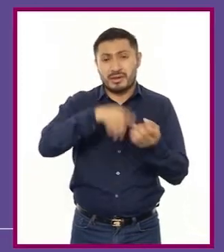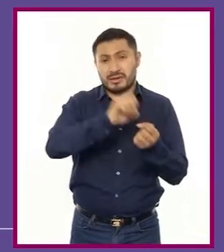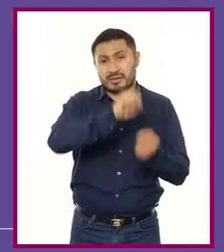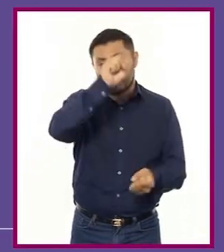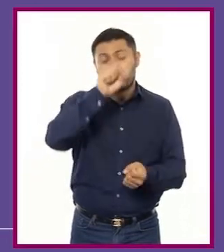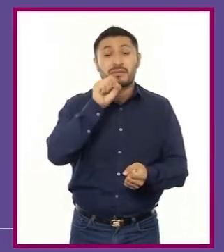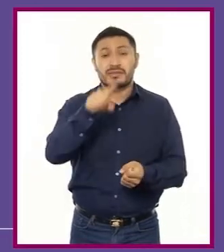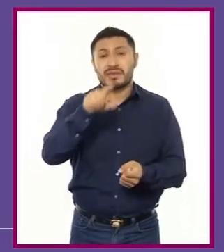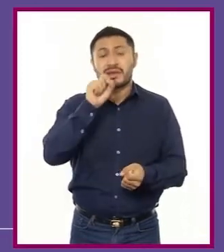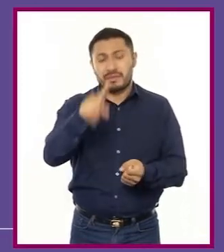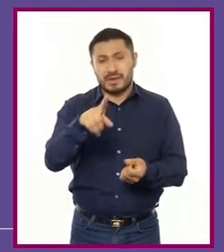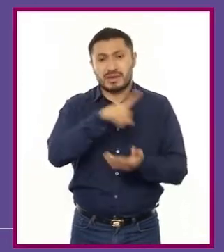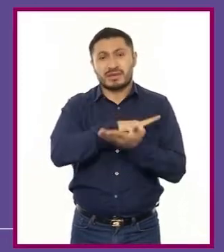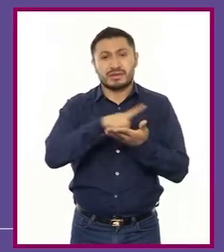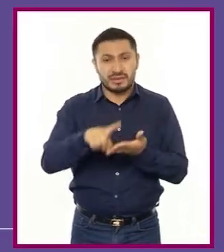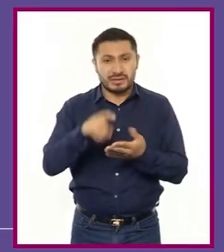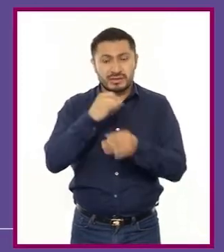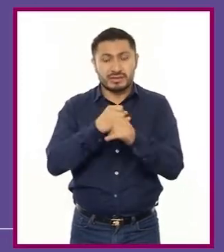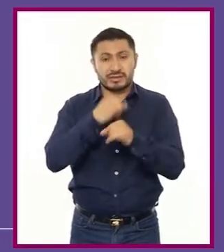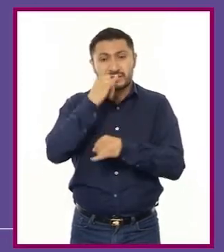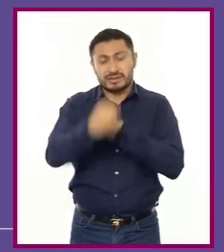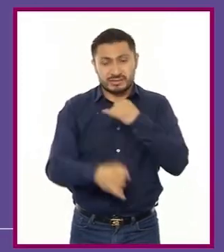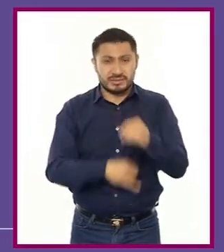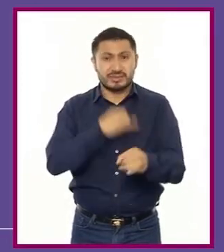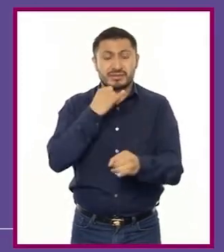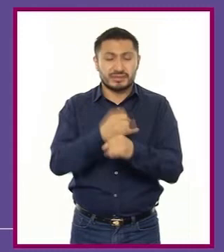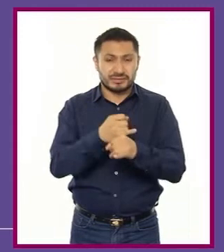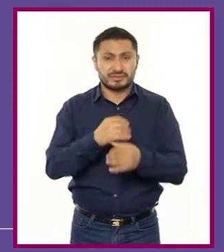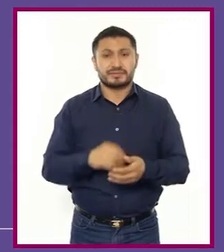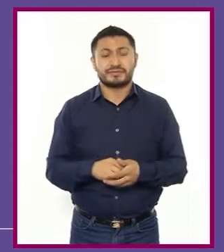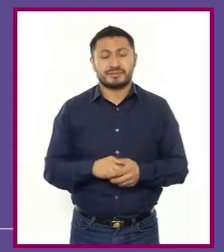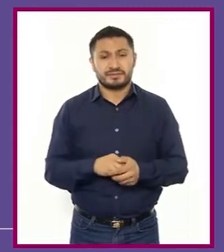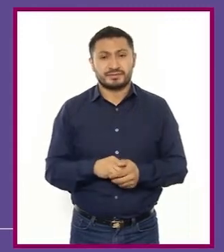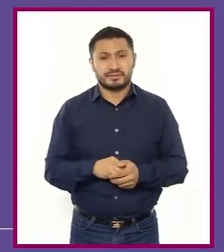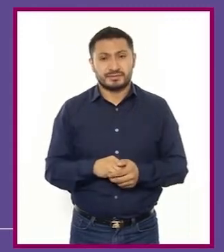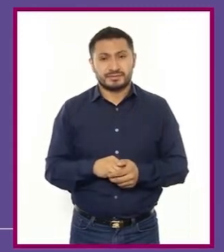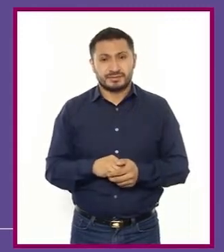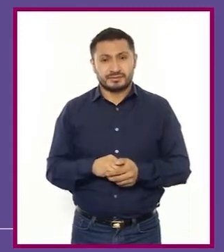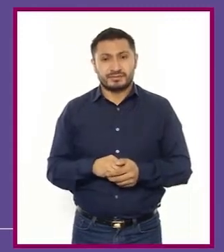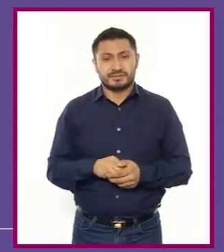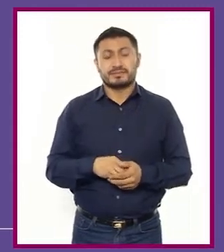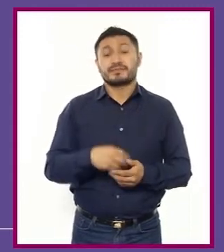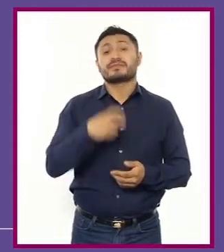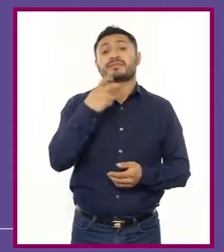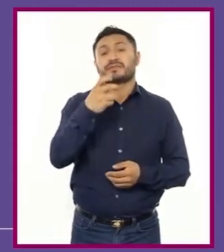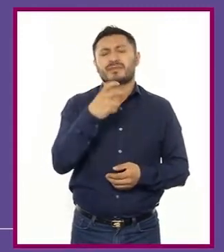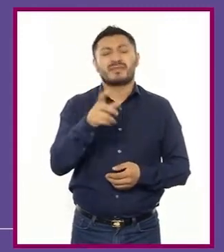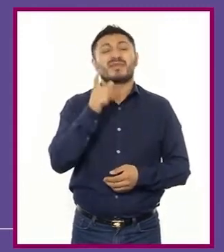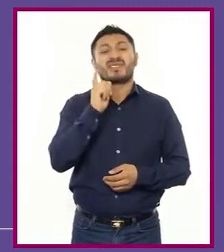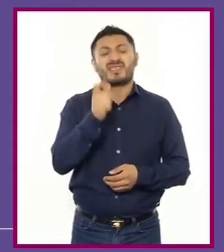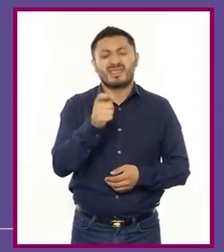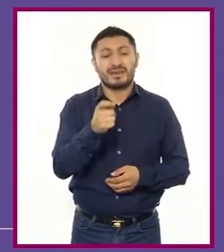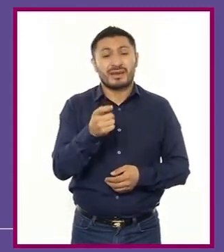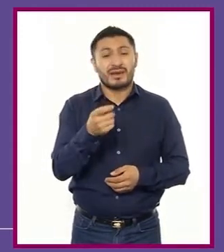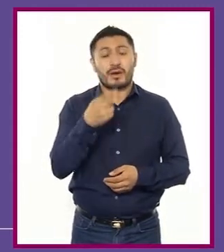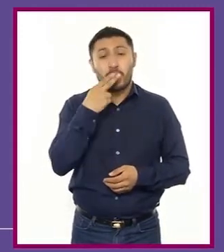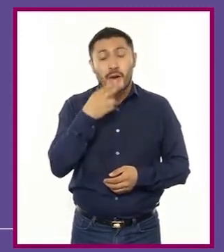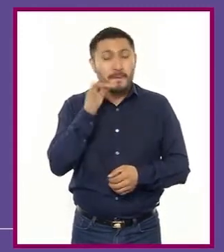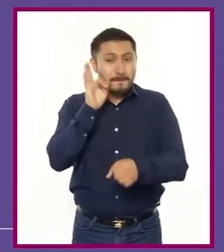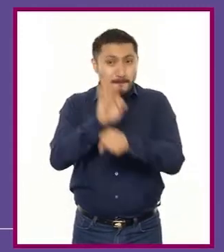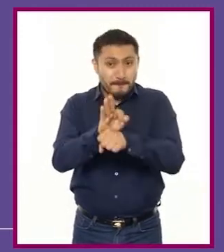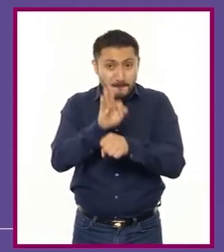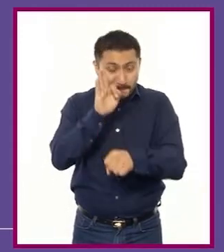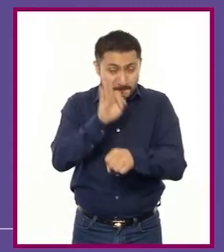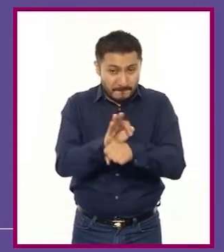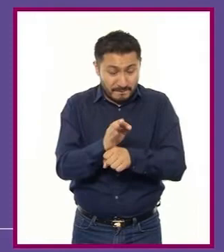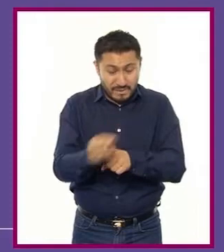constitucionales, sino también los incluidos en esos tratados. Esto permite proteger, respaldar y